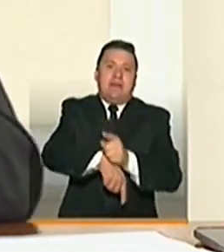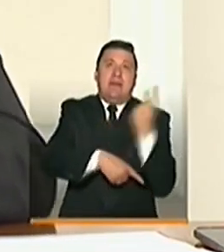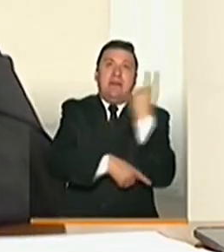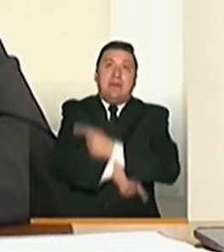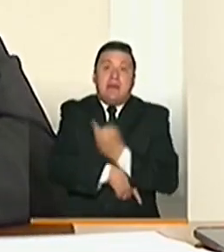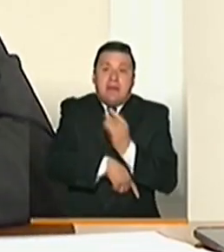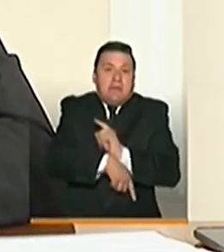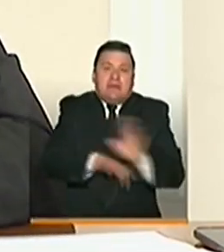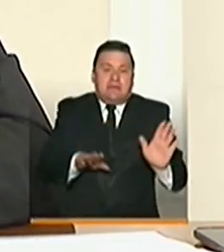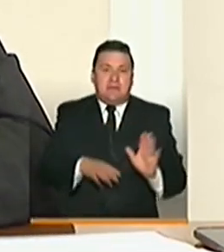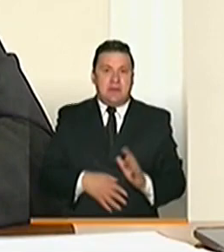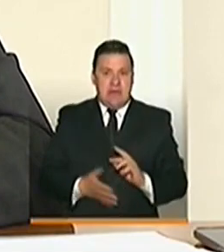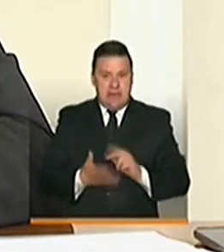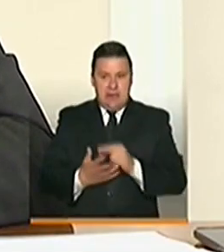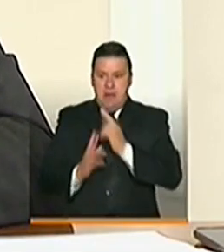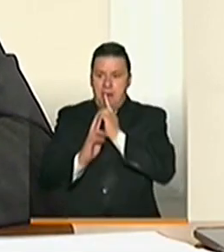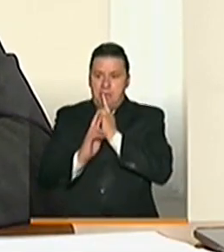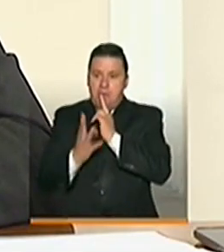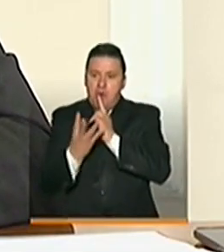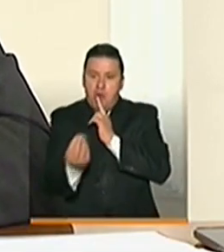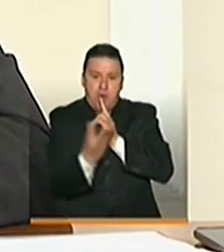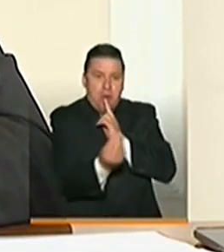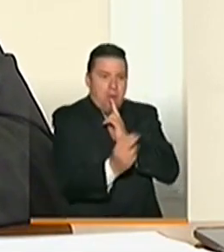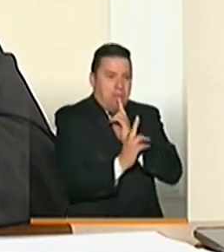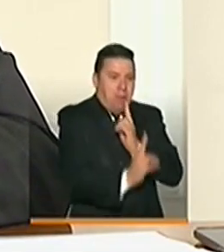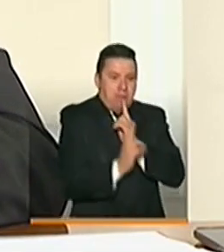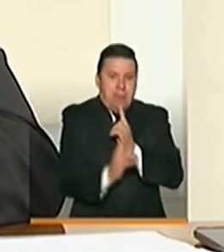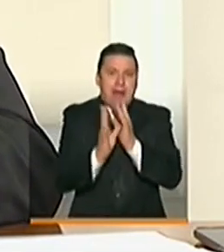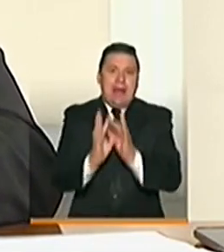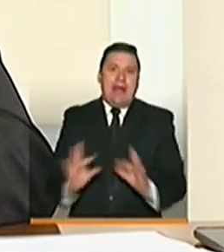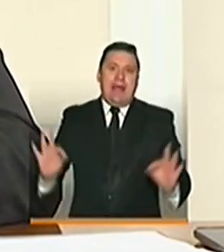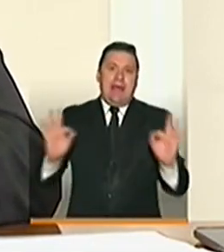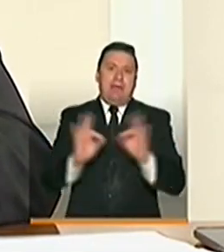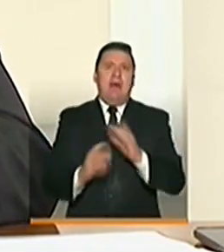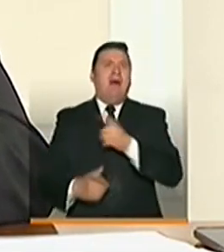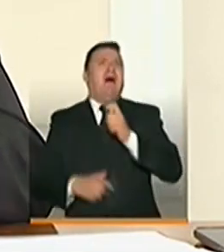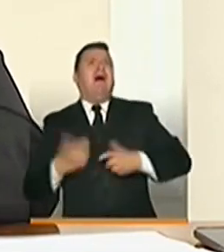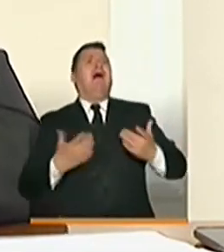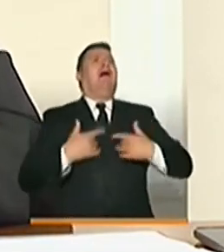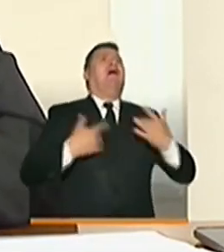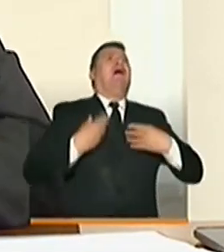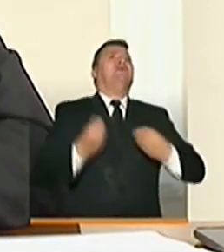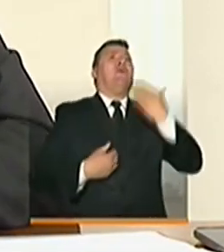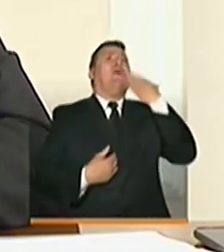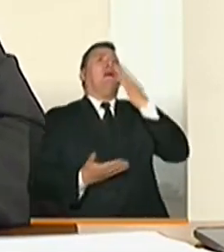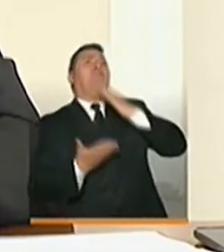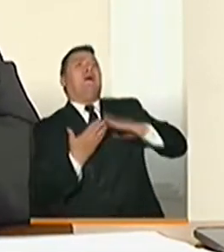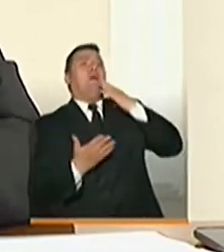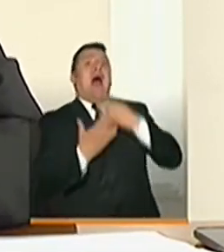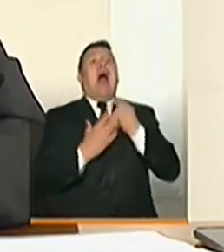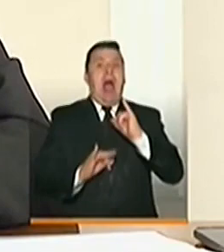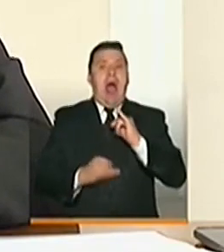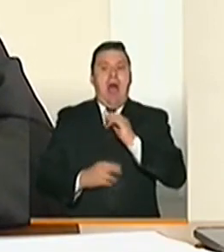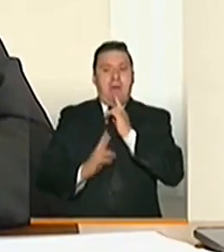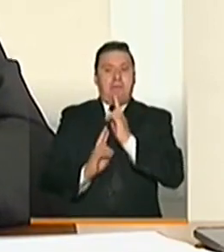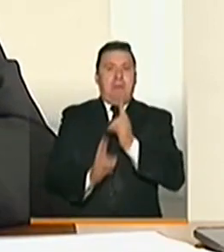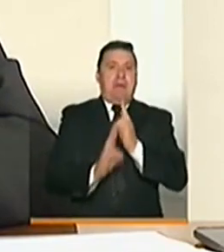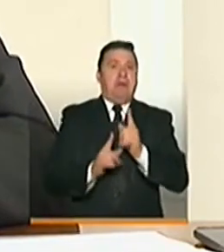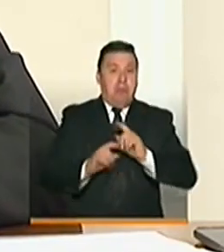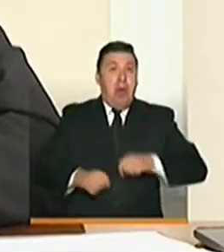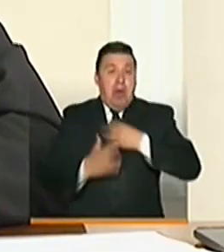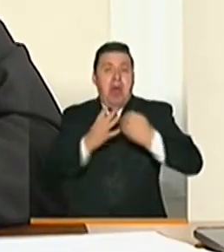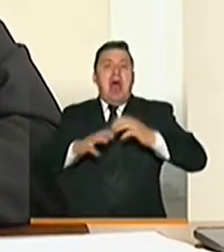con estamos respondiendo de manera muy importante al clamor de esta población que nos pedía poder tener